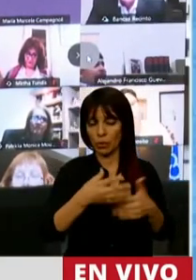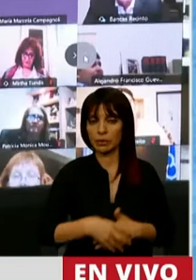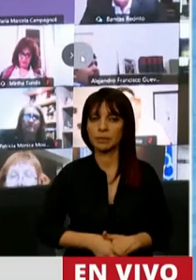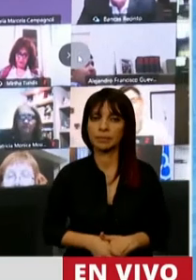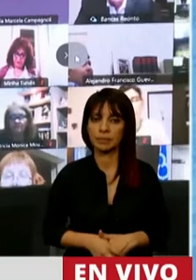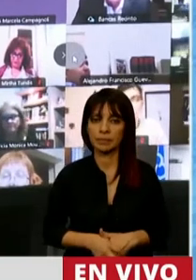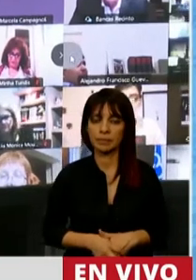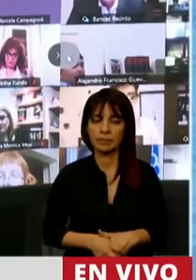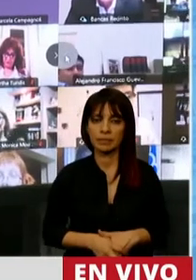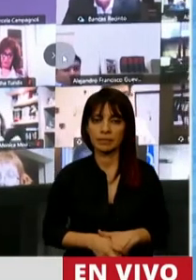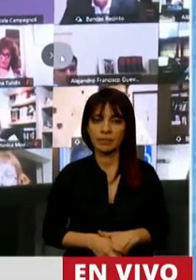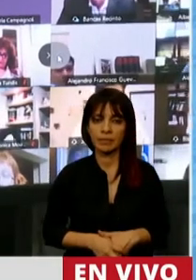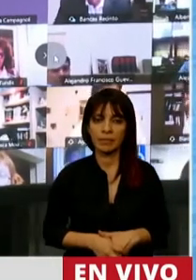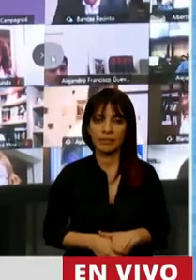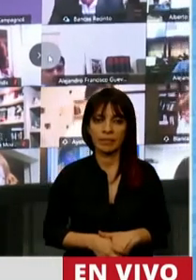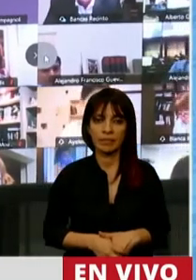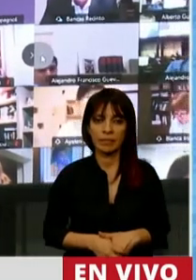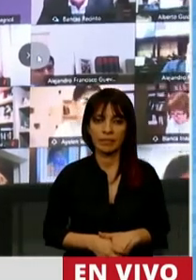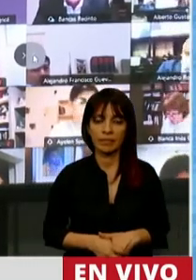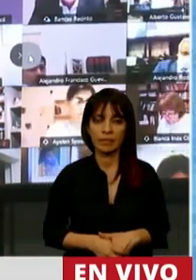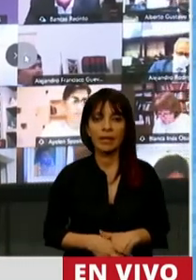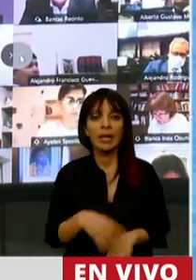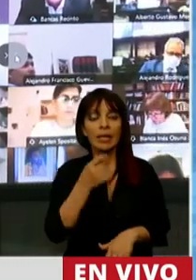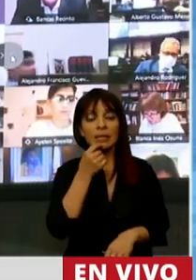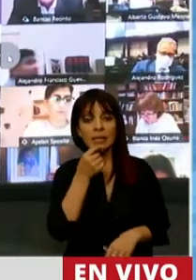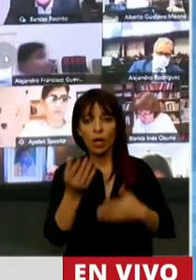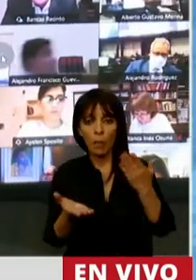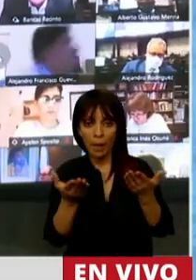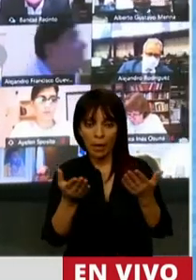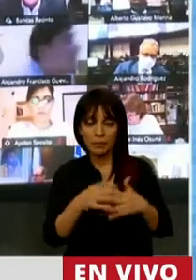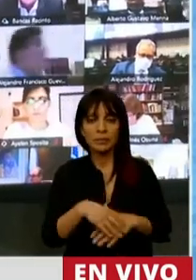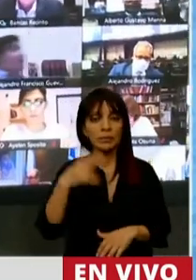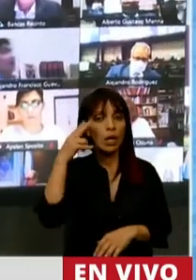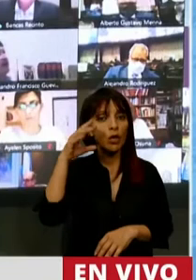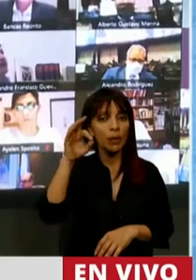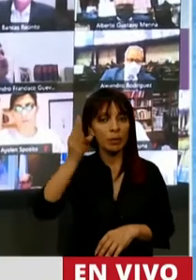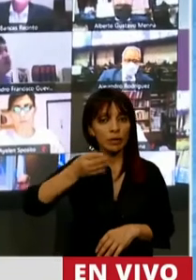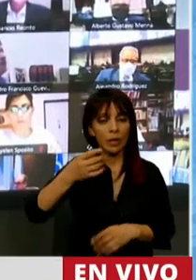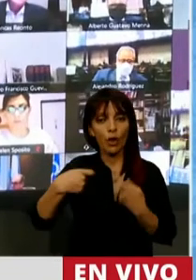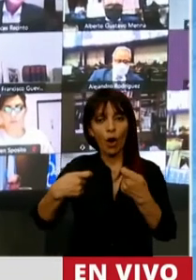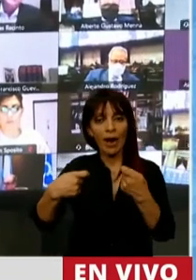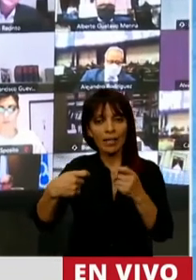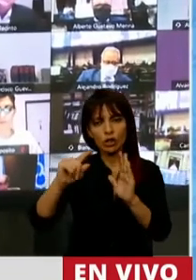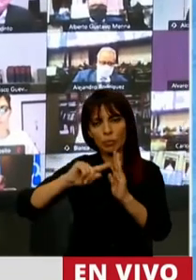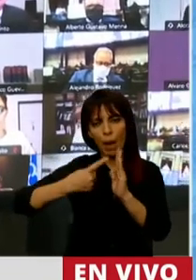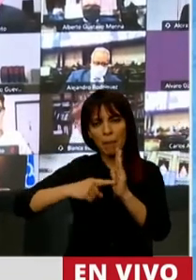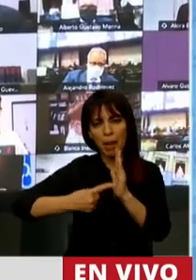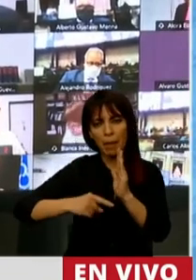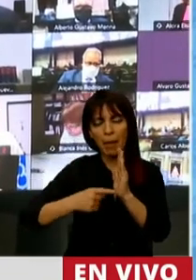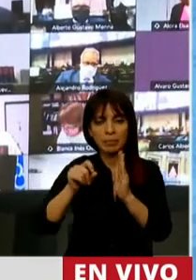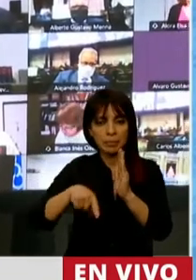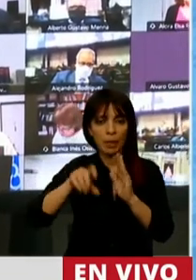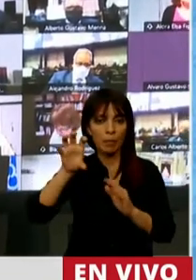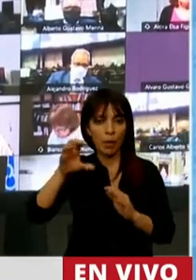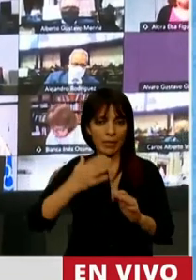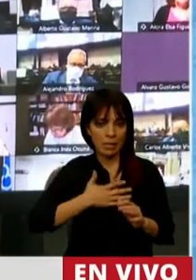del presupuesto en términos reales, presidente. Y si miro que el 90% de los gastos específicos de mi